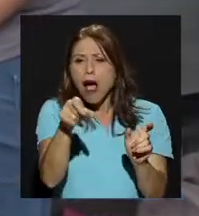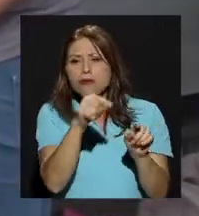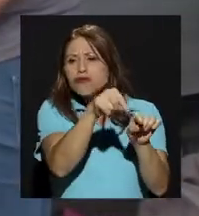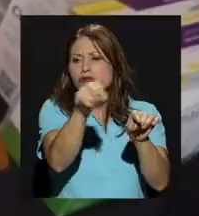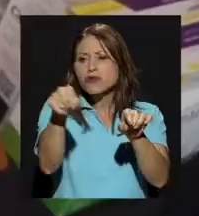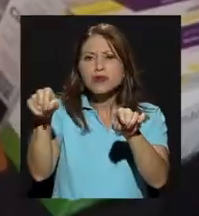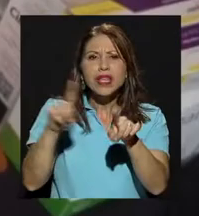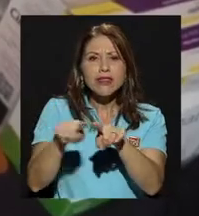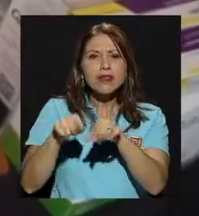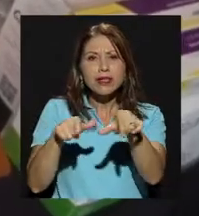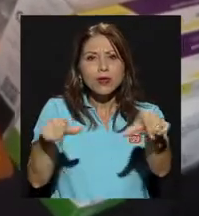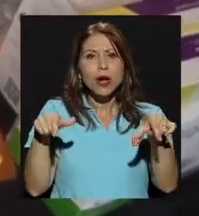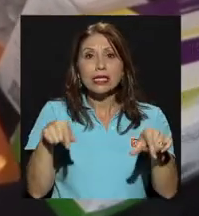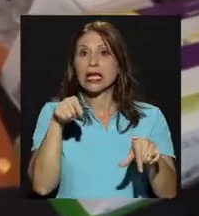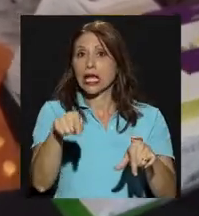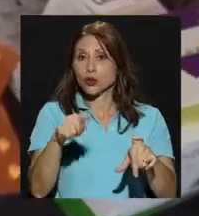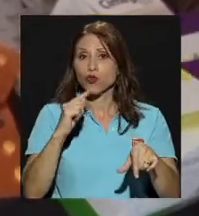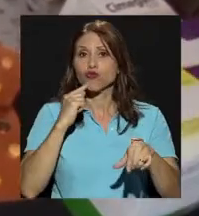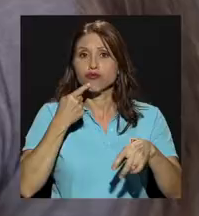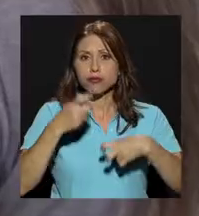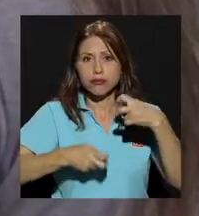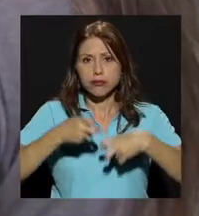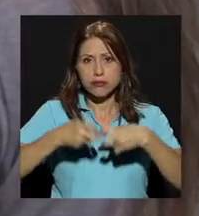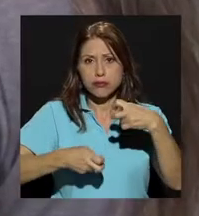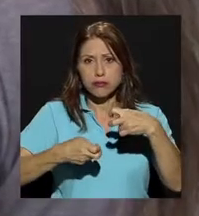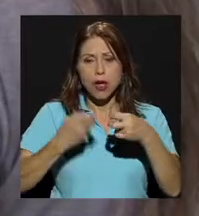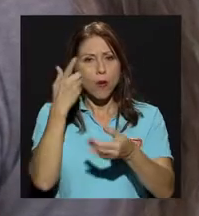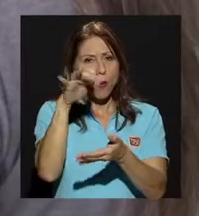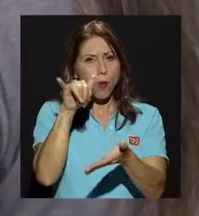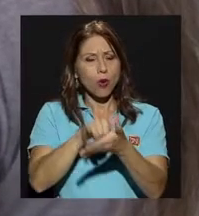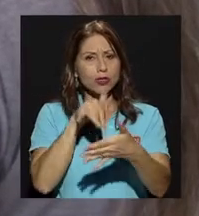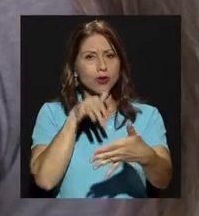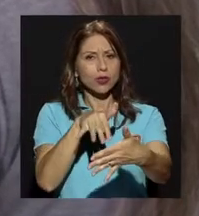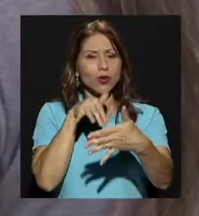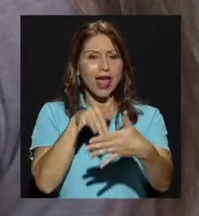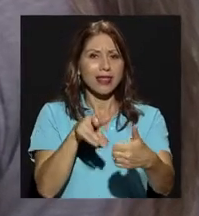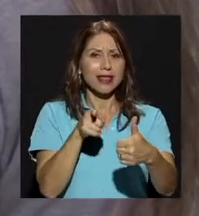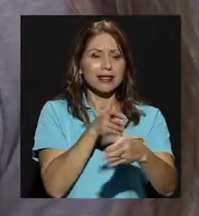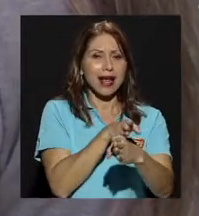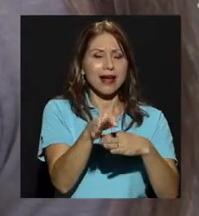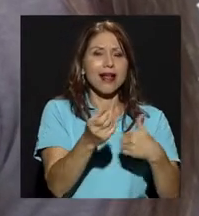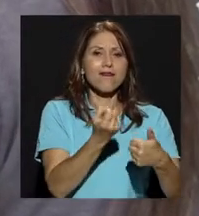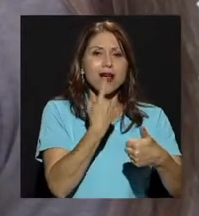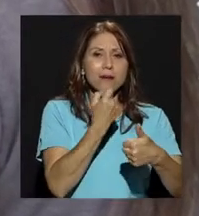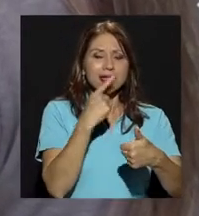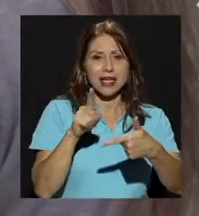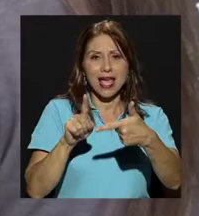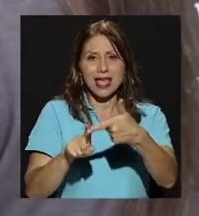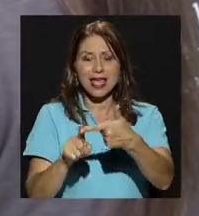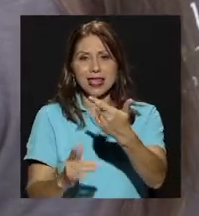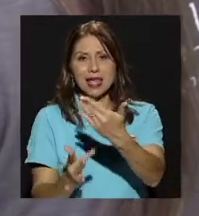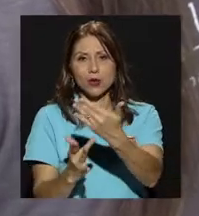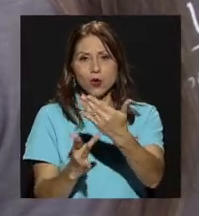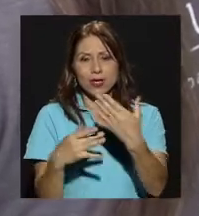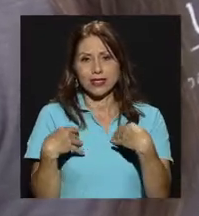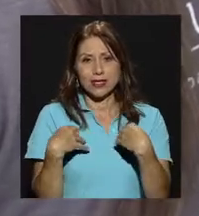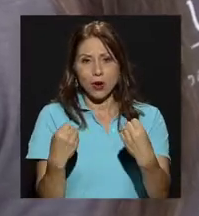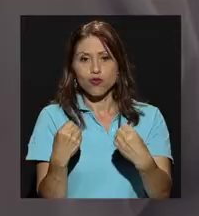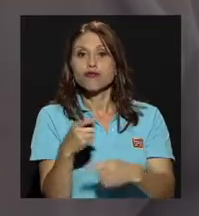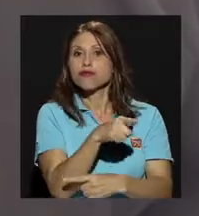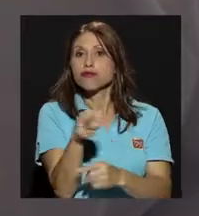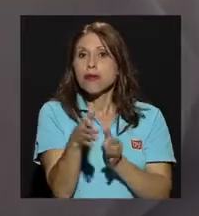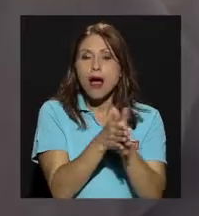tiempo. Esto es un problema serio y por eso estudiantes de farmacia y de la carrera de tecnologías en